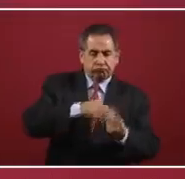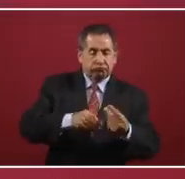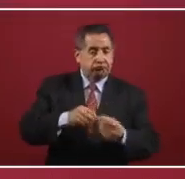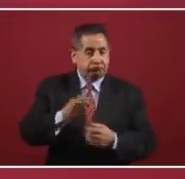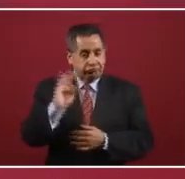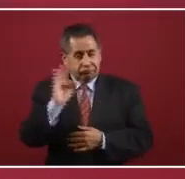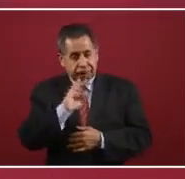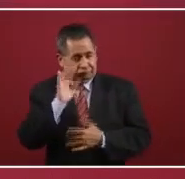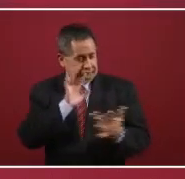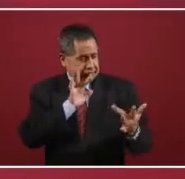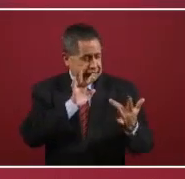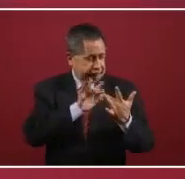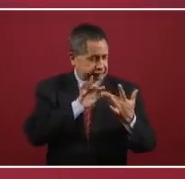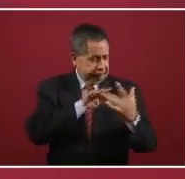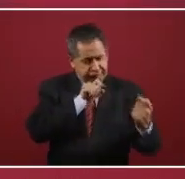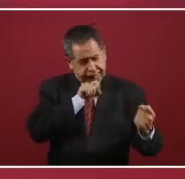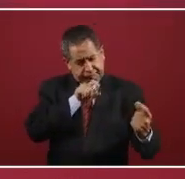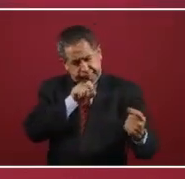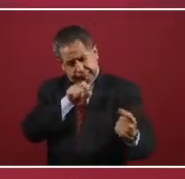logramos comunicar